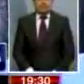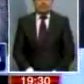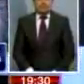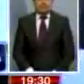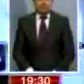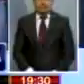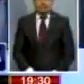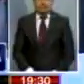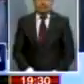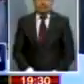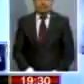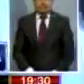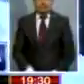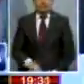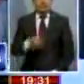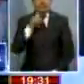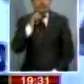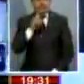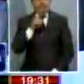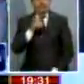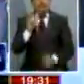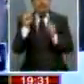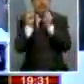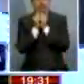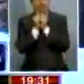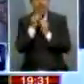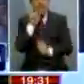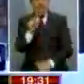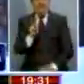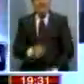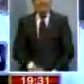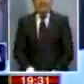Los Sauces está contigo.